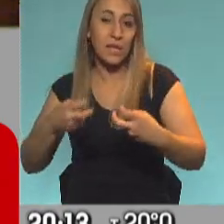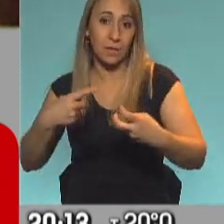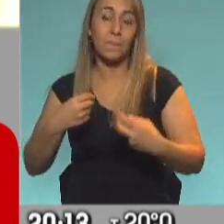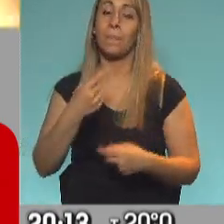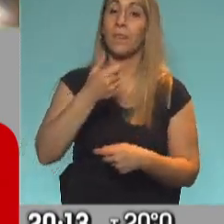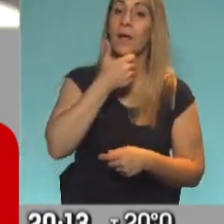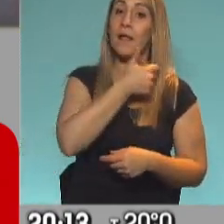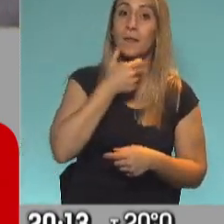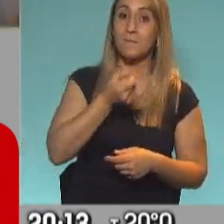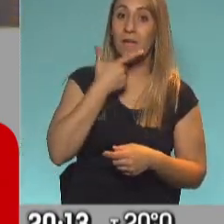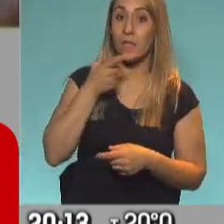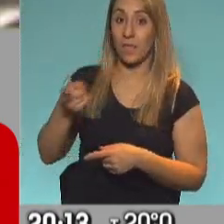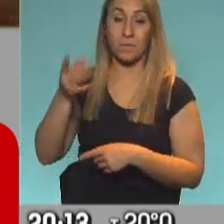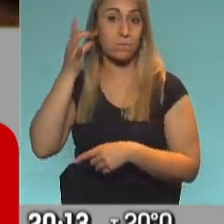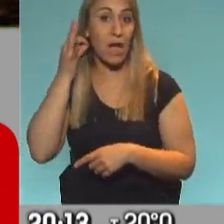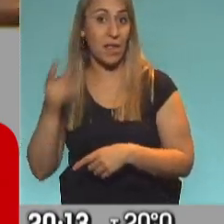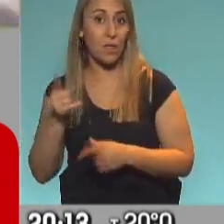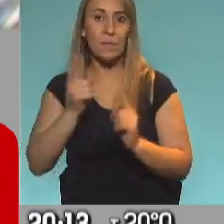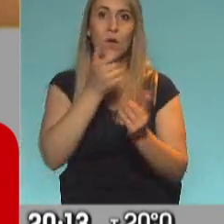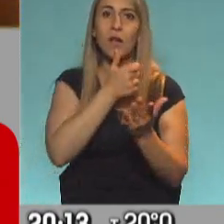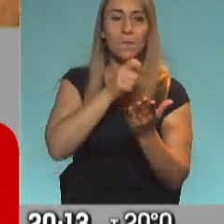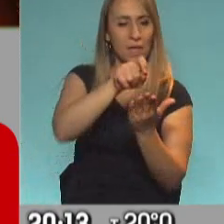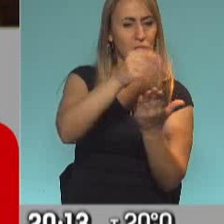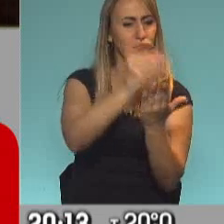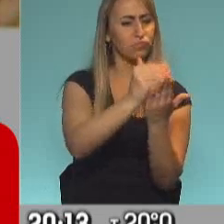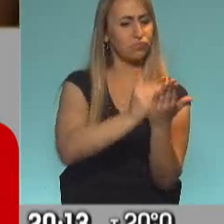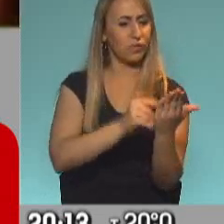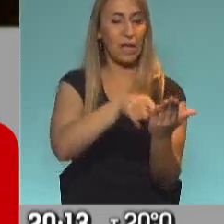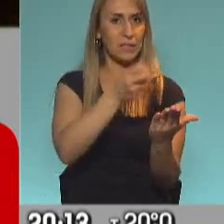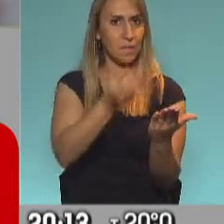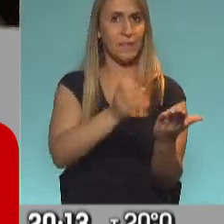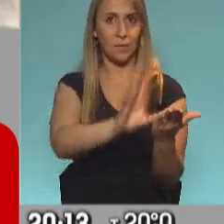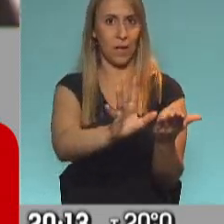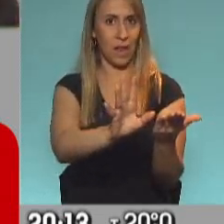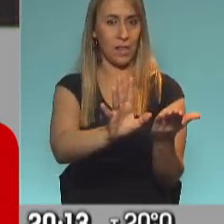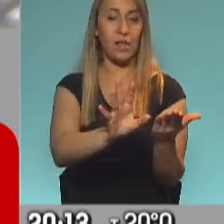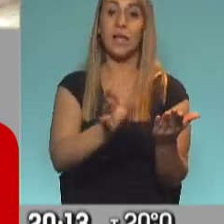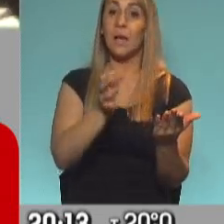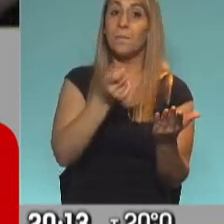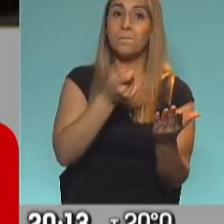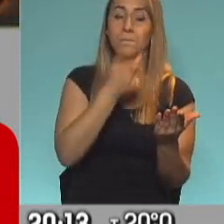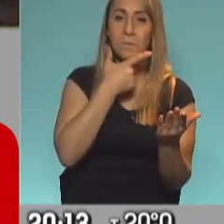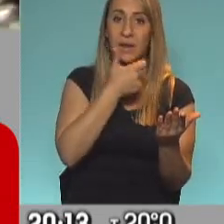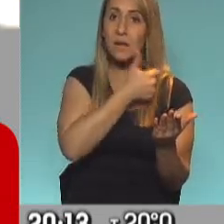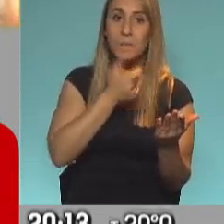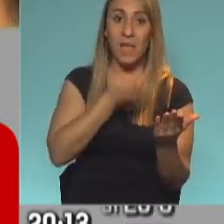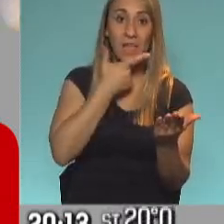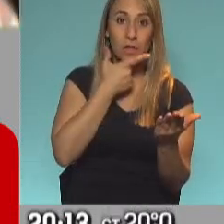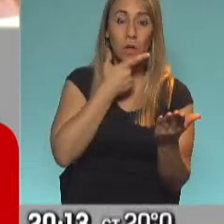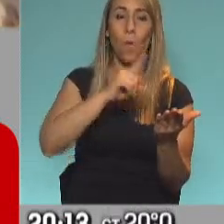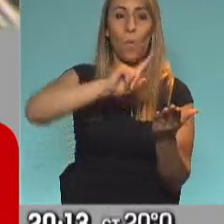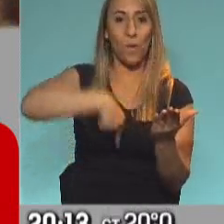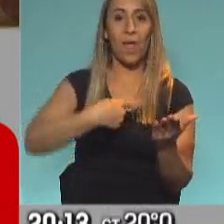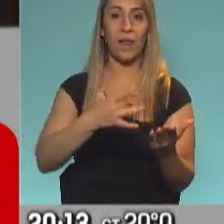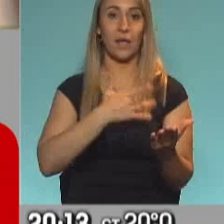que consumía Diego Maradona, si en esa medicación estaba bien o estaba mal. Si esa medicación pudo haberle causado el colapso cardíaco